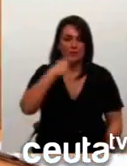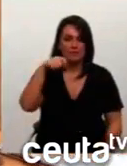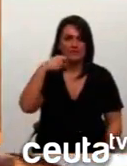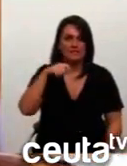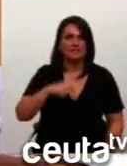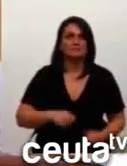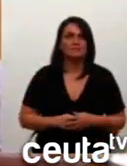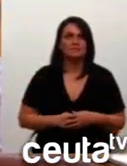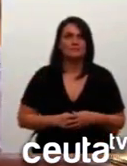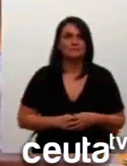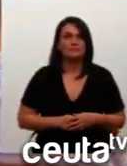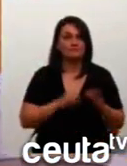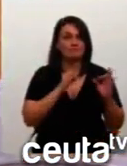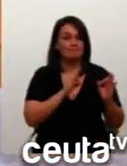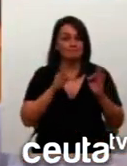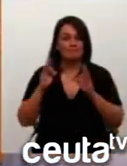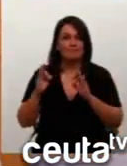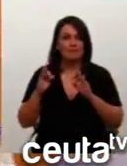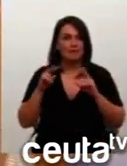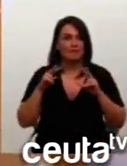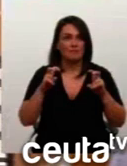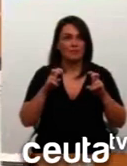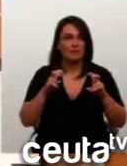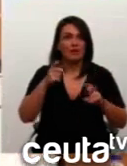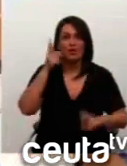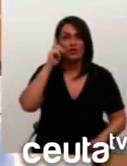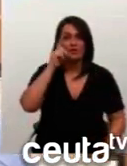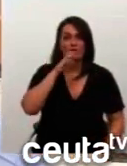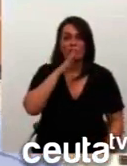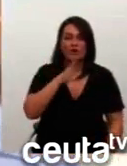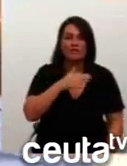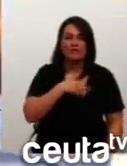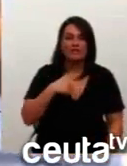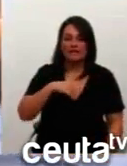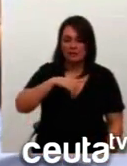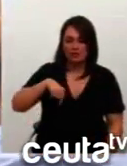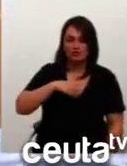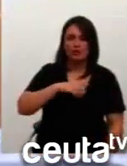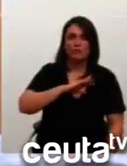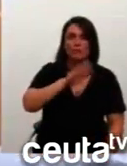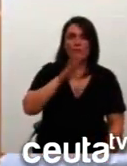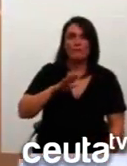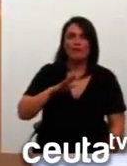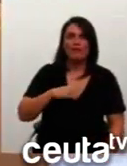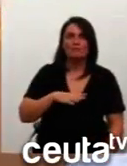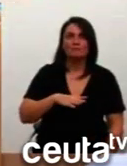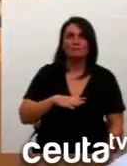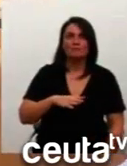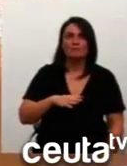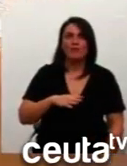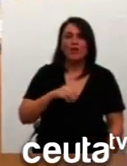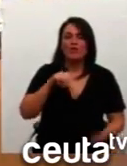por empezar por orden, por el principio, no sé por qué nos quiere hacer usted siempre de menos. ¿Por qué nos quiere hacer usted